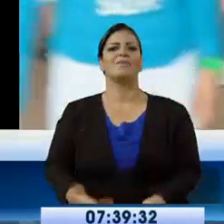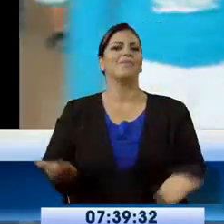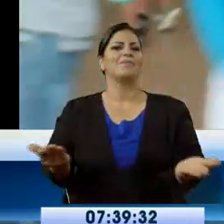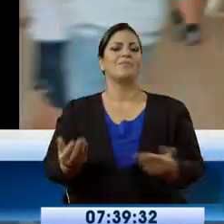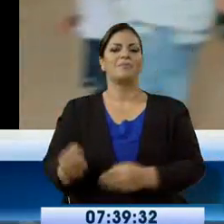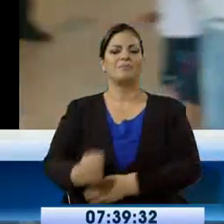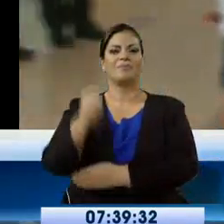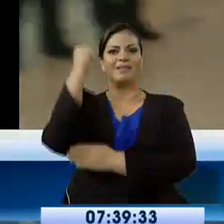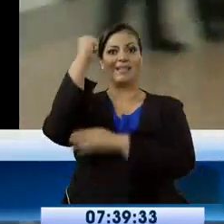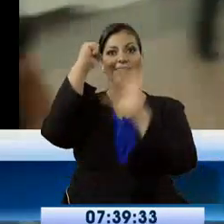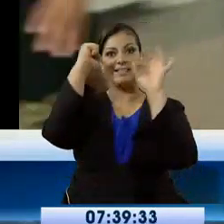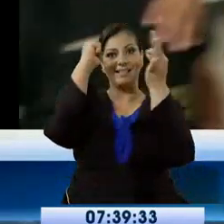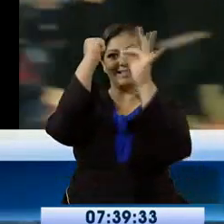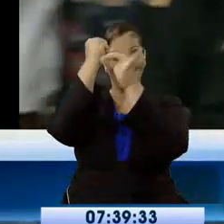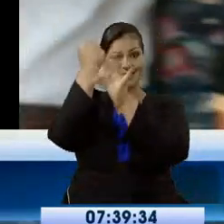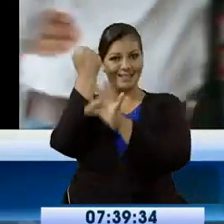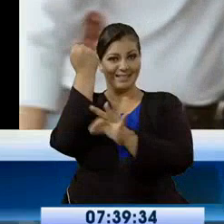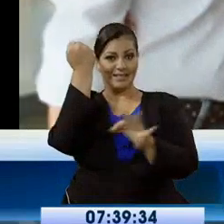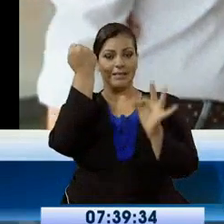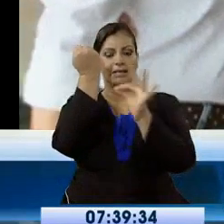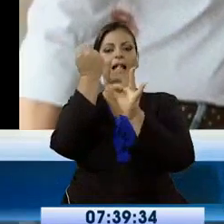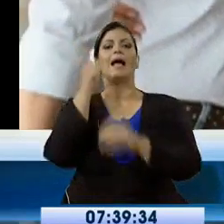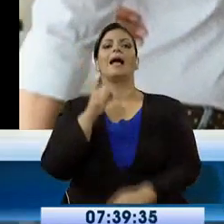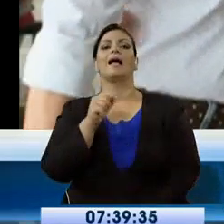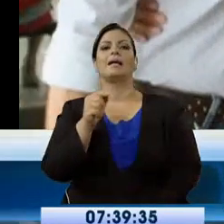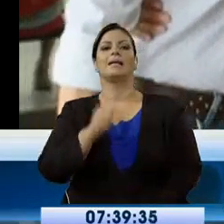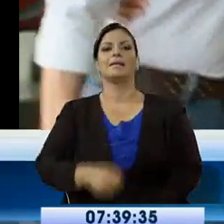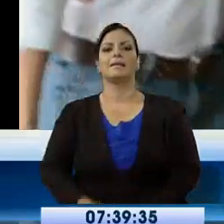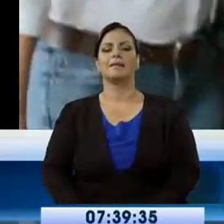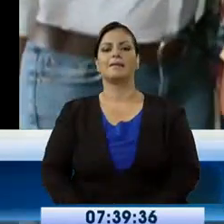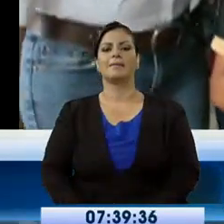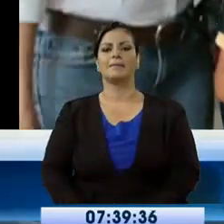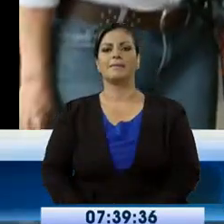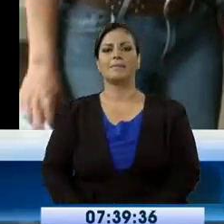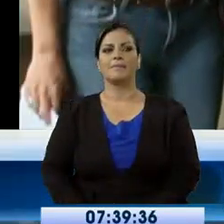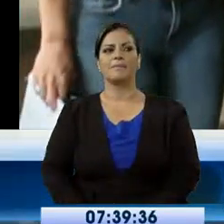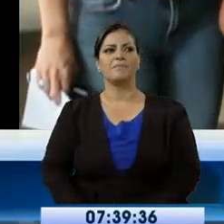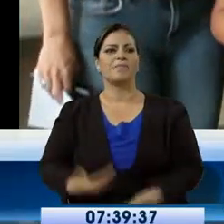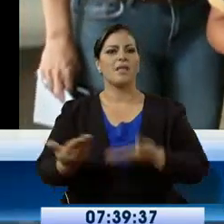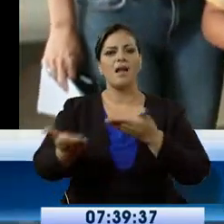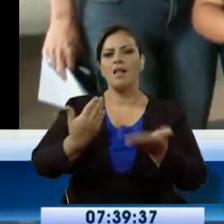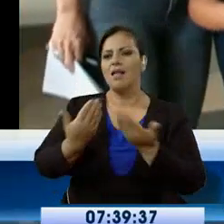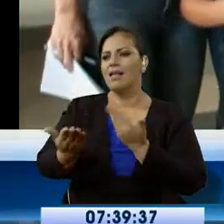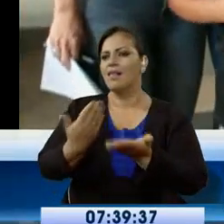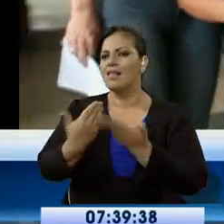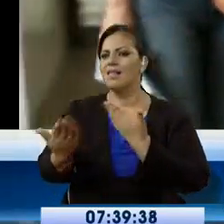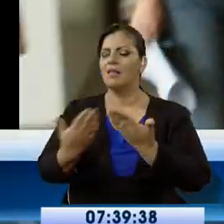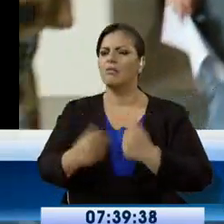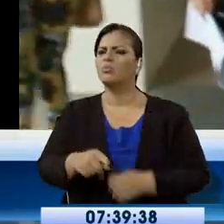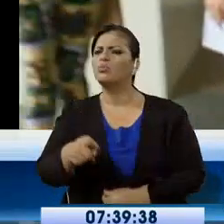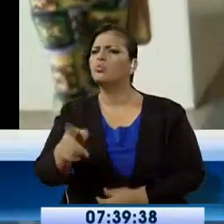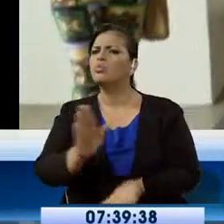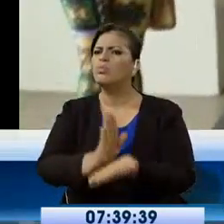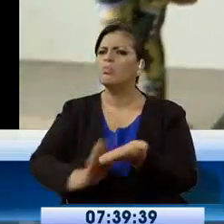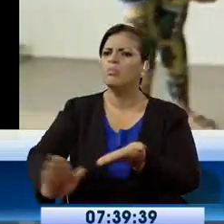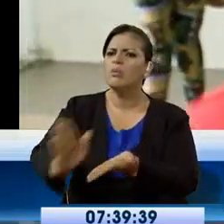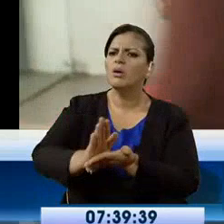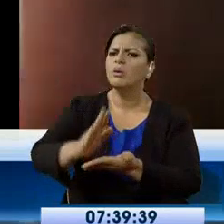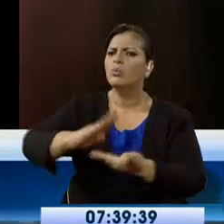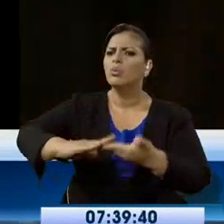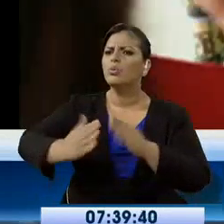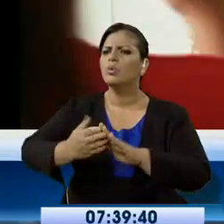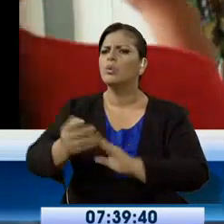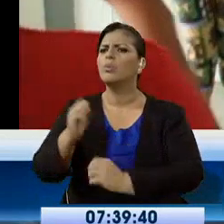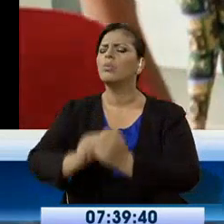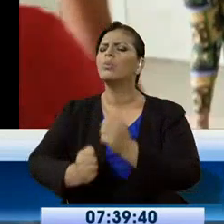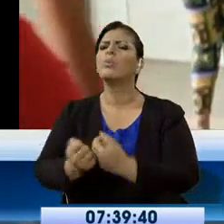hasta que ustedes quieran estar con nosotros. Repartiendo, conversando, nos cuentan sus problemas. Es más, Luisa, le vamos a